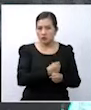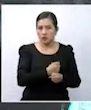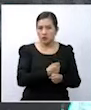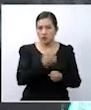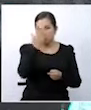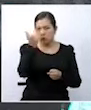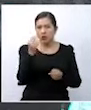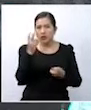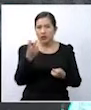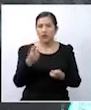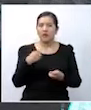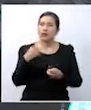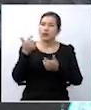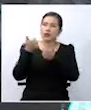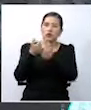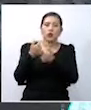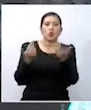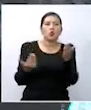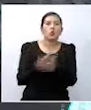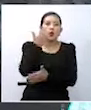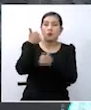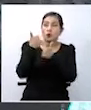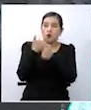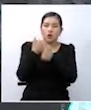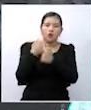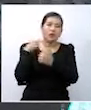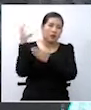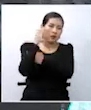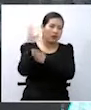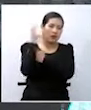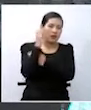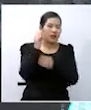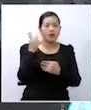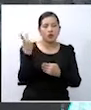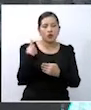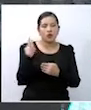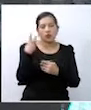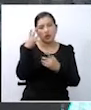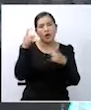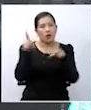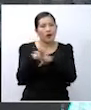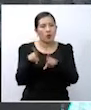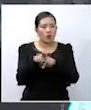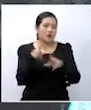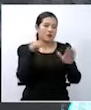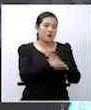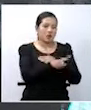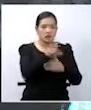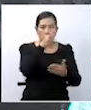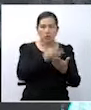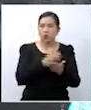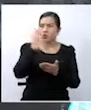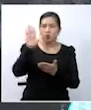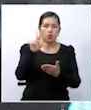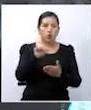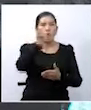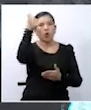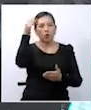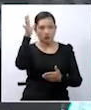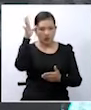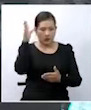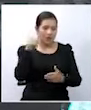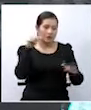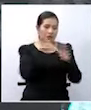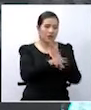investigación, para vivir con su nueva pareja. Ambos habrían planificado este hecho, le quitaron la vida y enterraron los